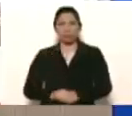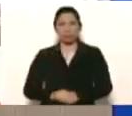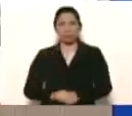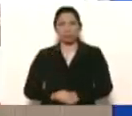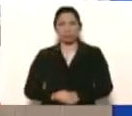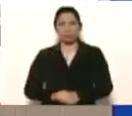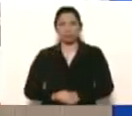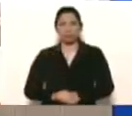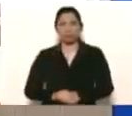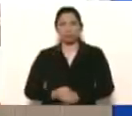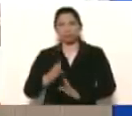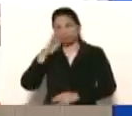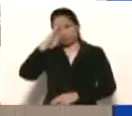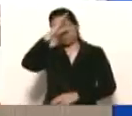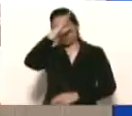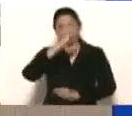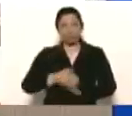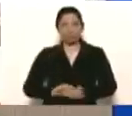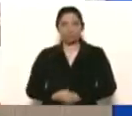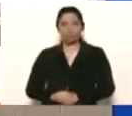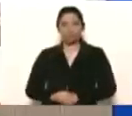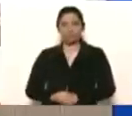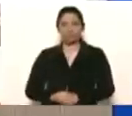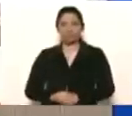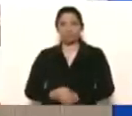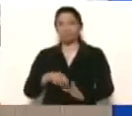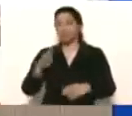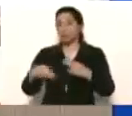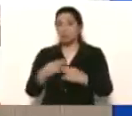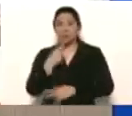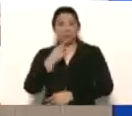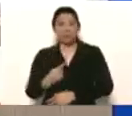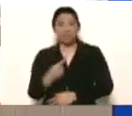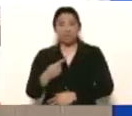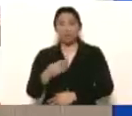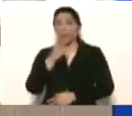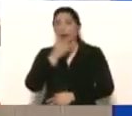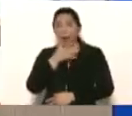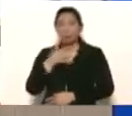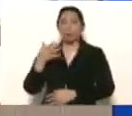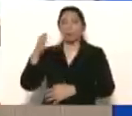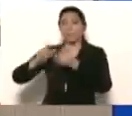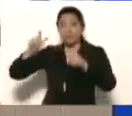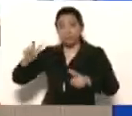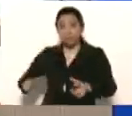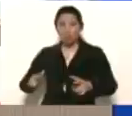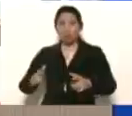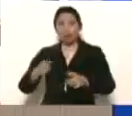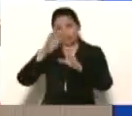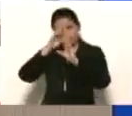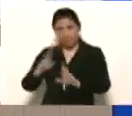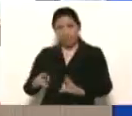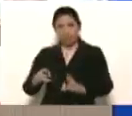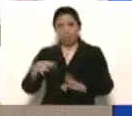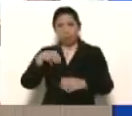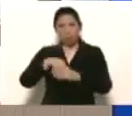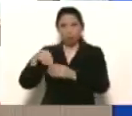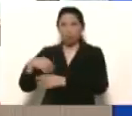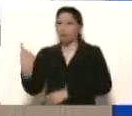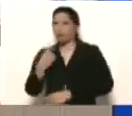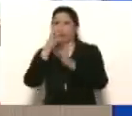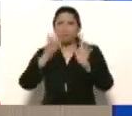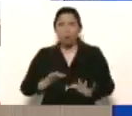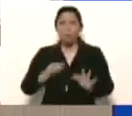y el bolsón ar en ningún momento ha planteado que la población respete una cuarentena que es el único mecanismo que ha demostrado